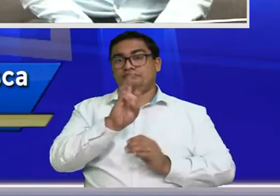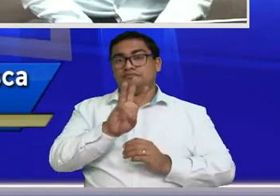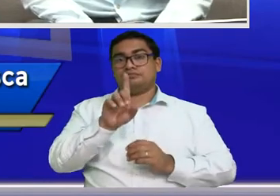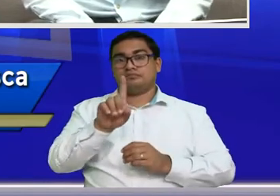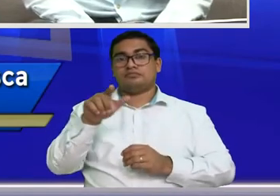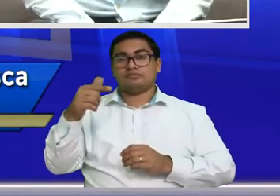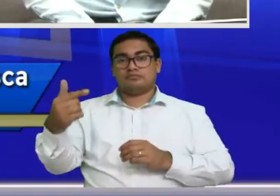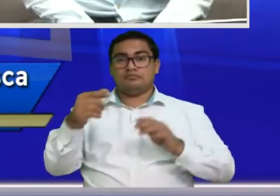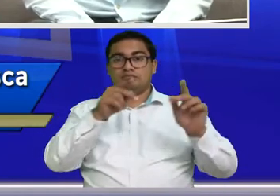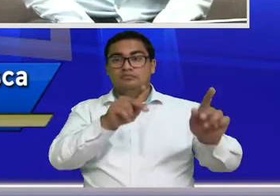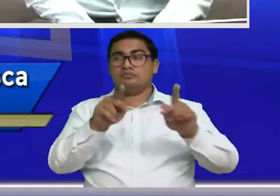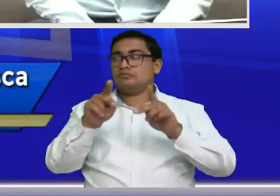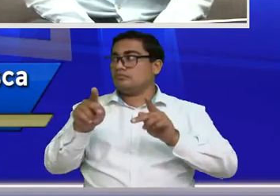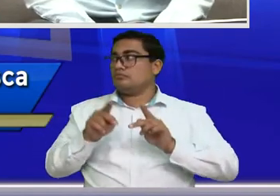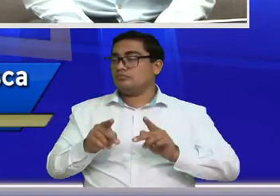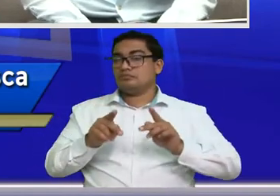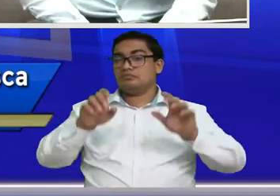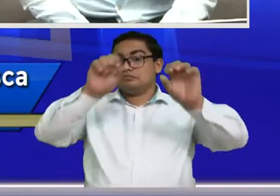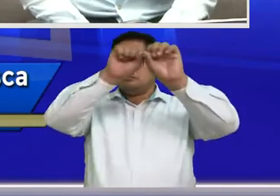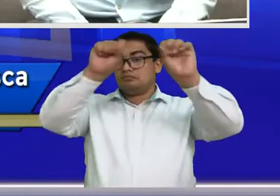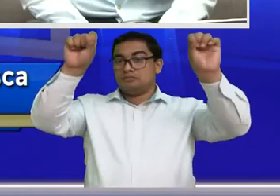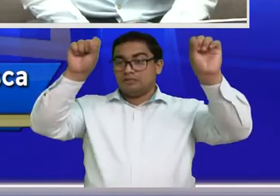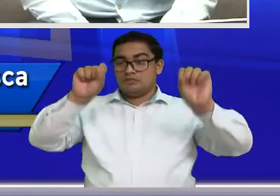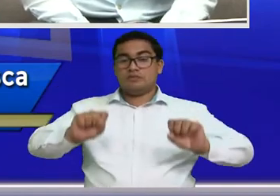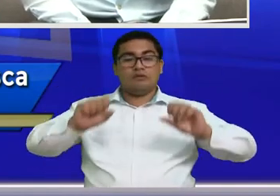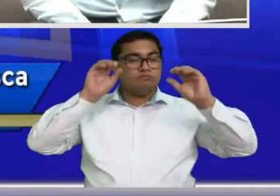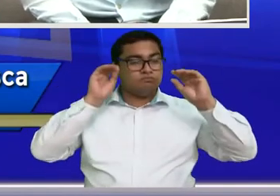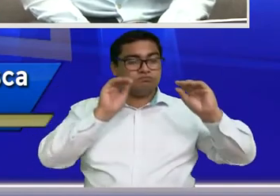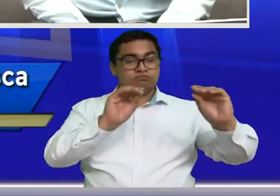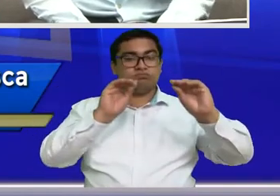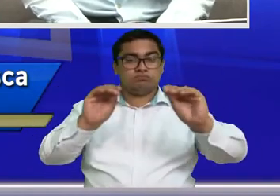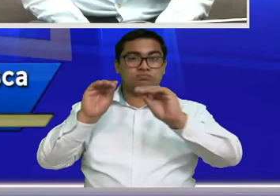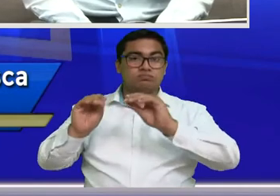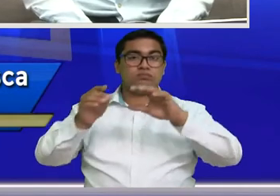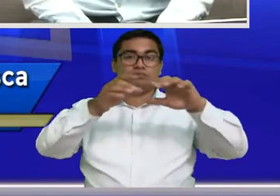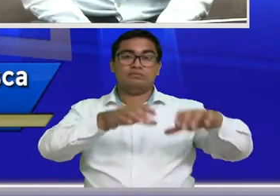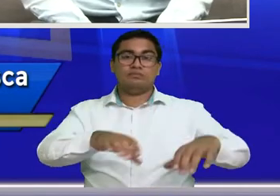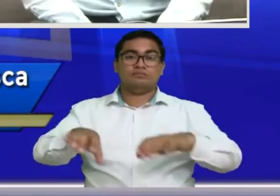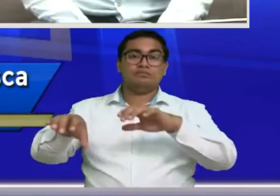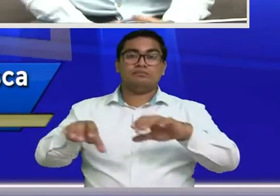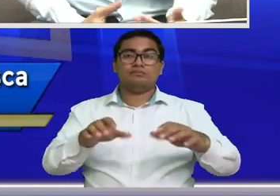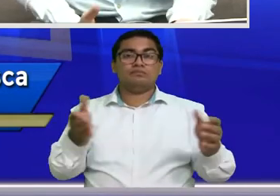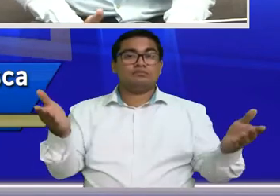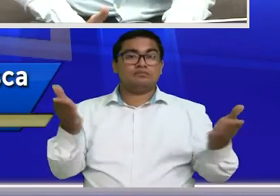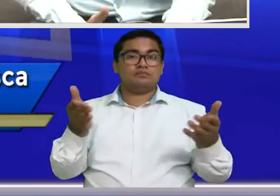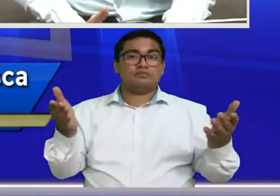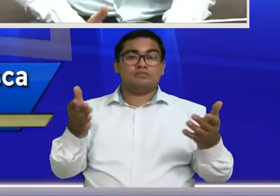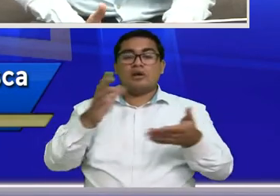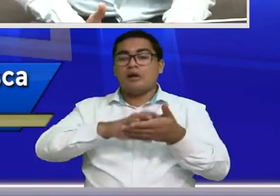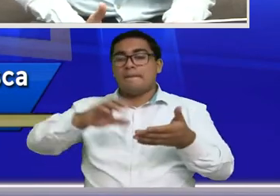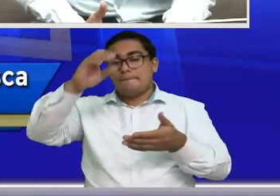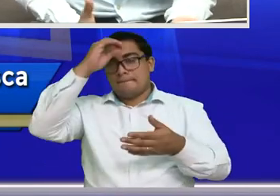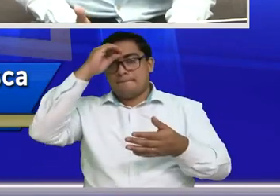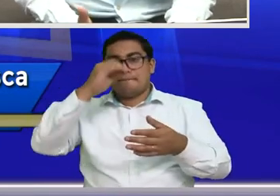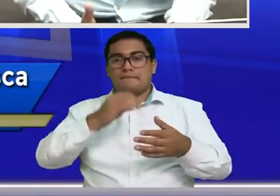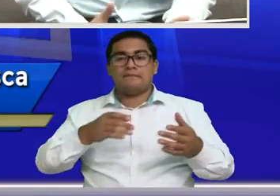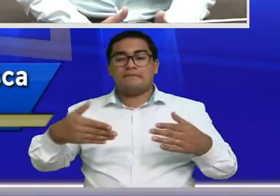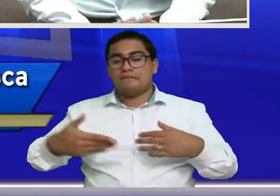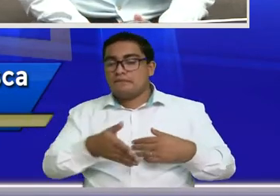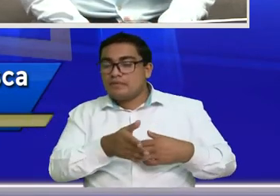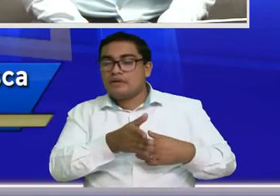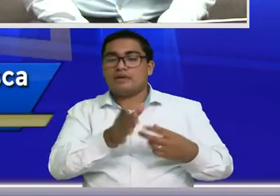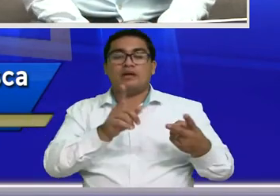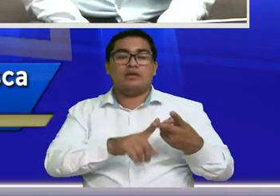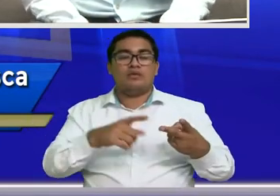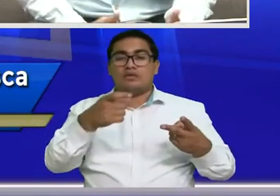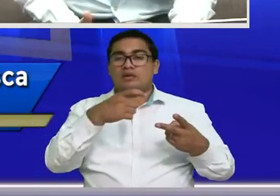6.317 protagonistas capacitados, ¿ya?, en actividades de cultivo de peces